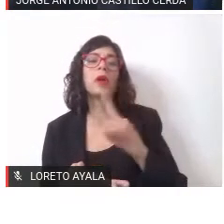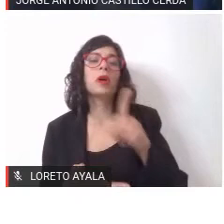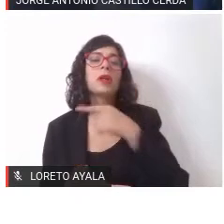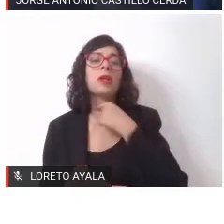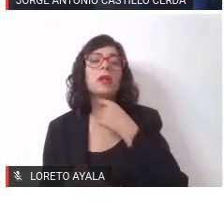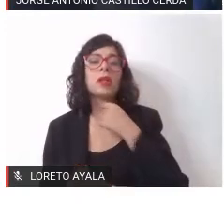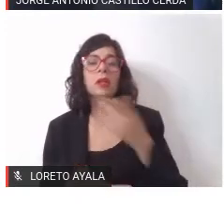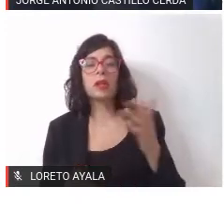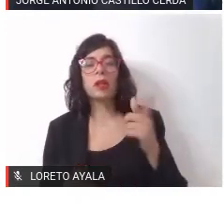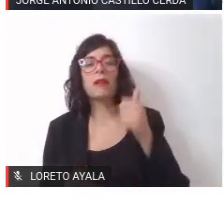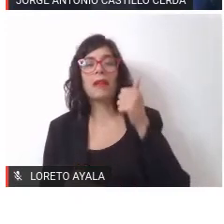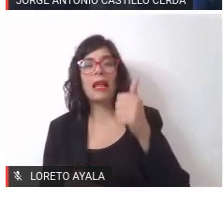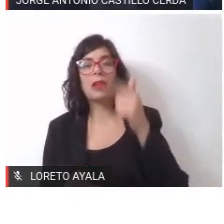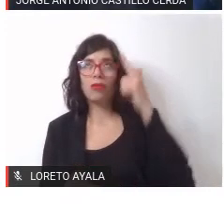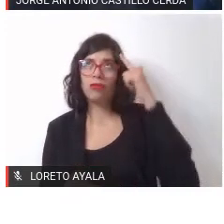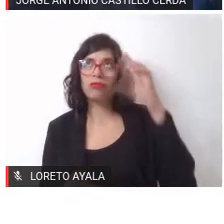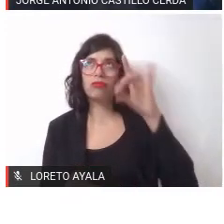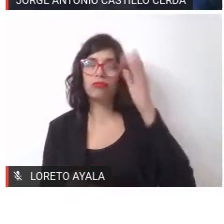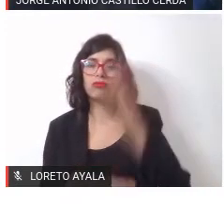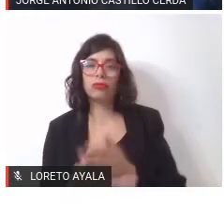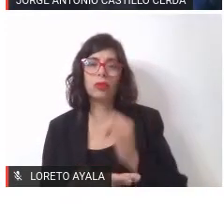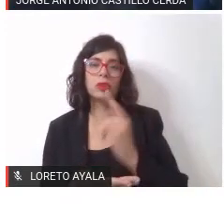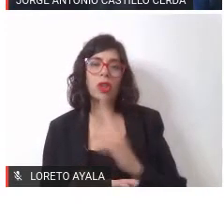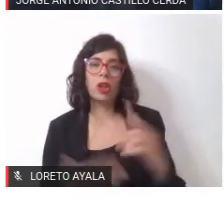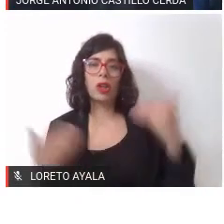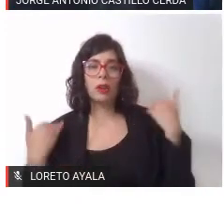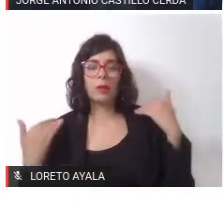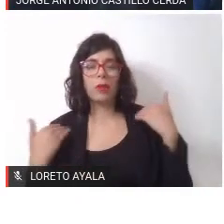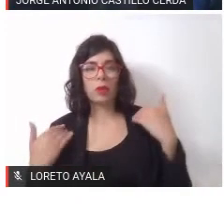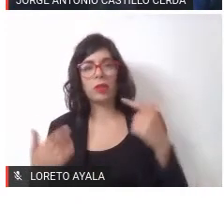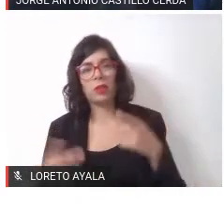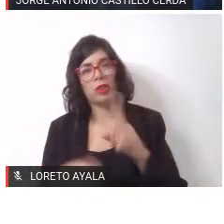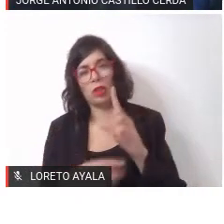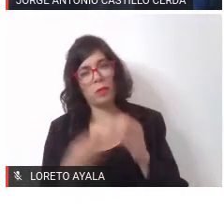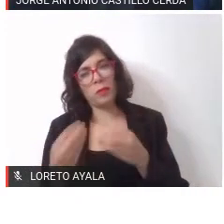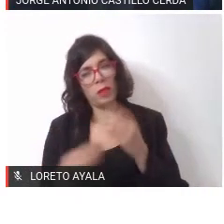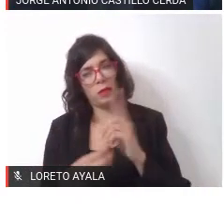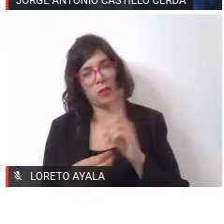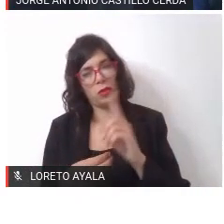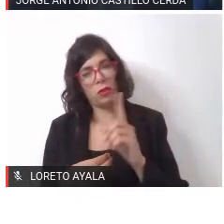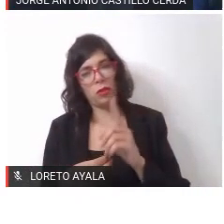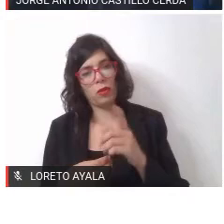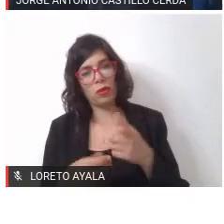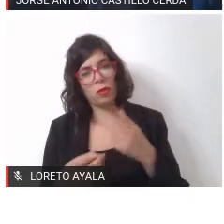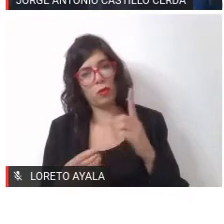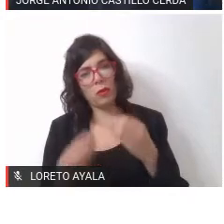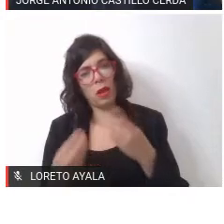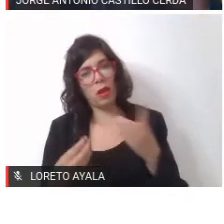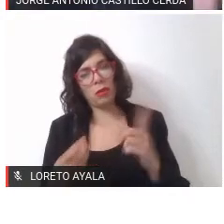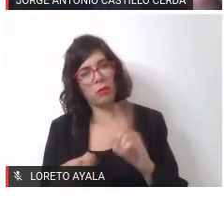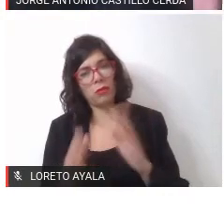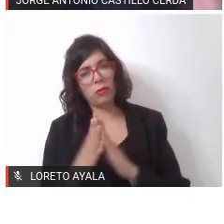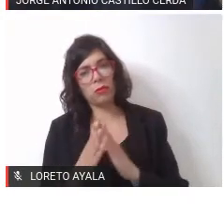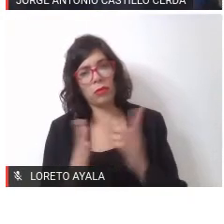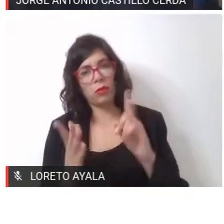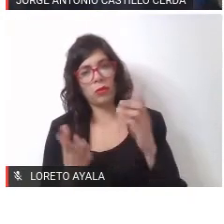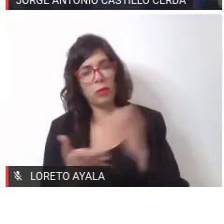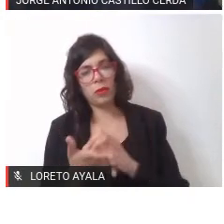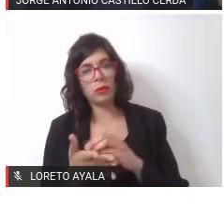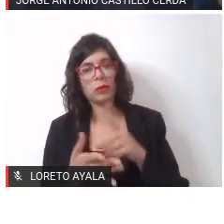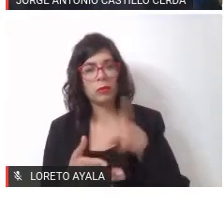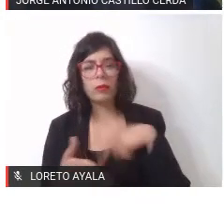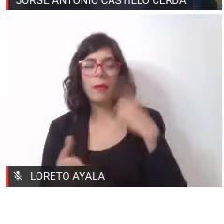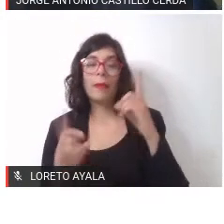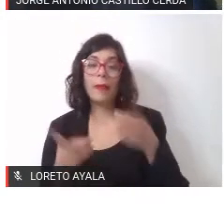al sostenedor, al director, la educación física. Eso no puede pasar, no nos puede seguir pasando, Yo creo que más tenemos que